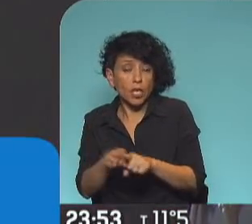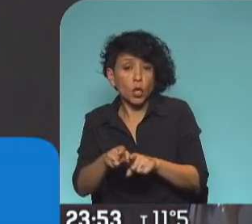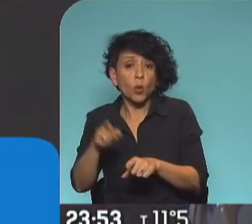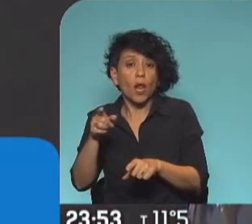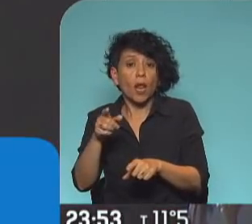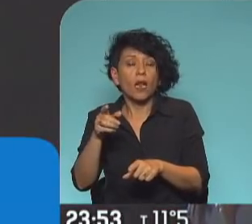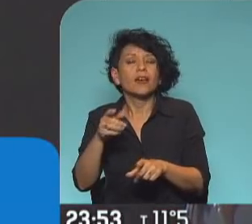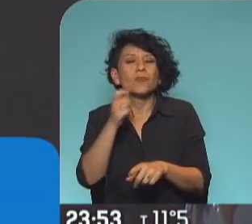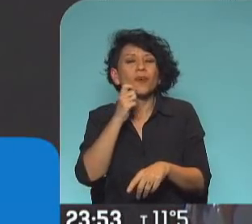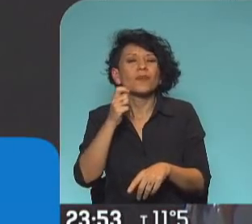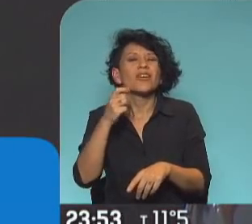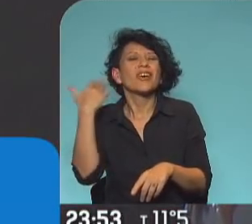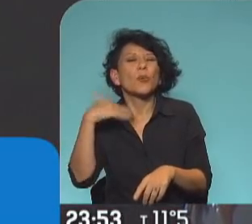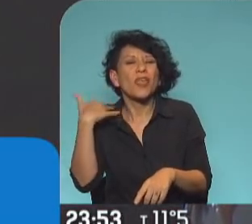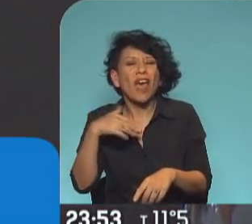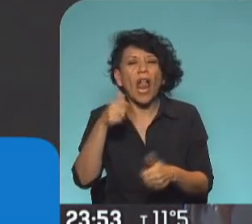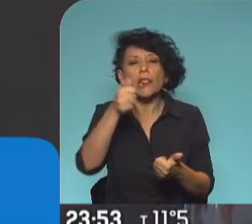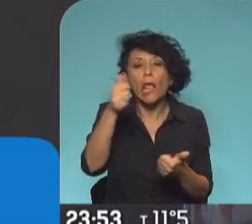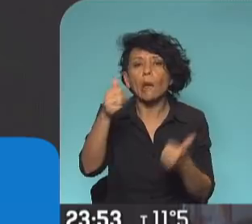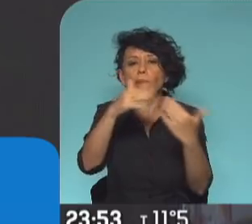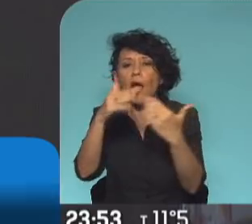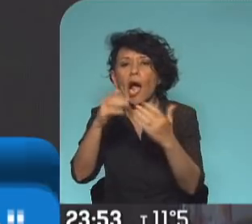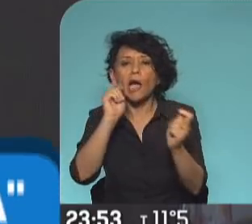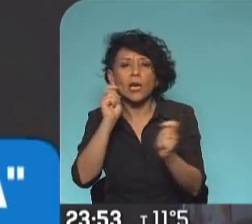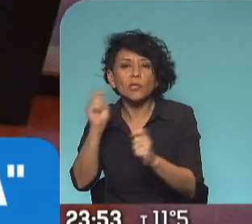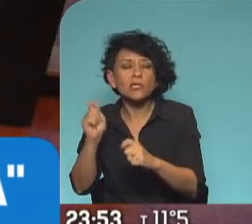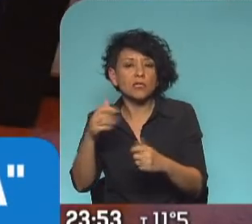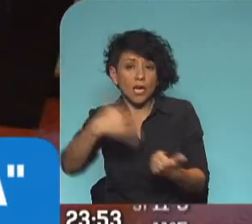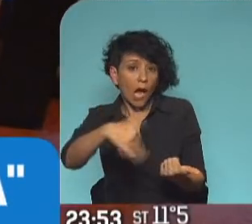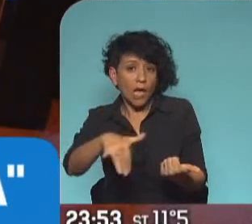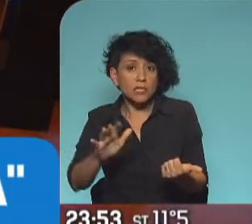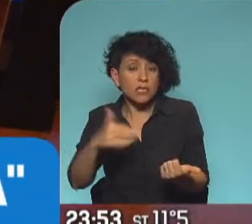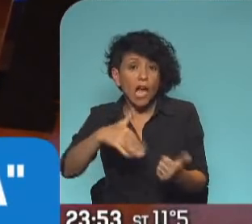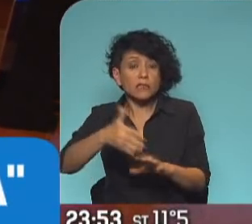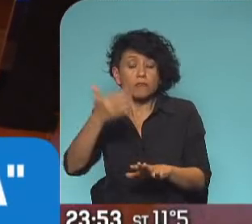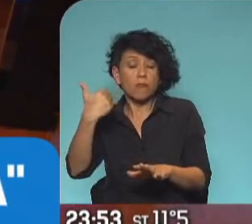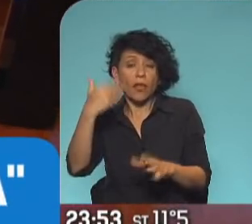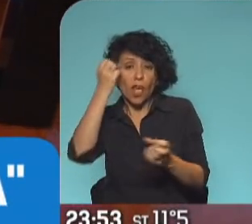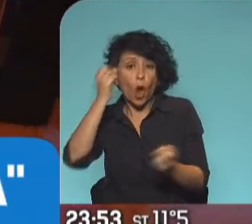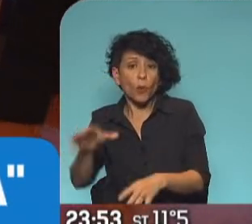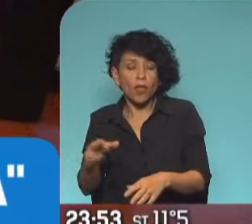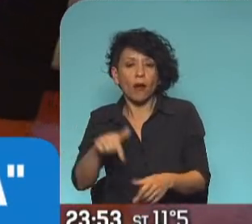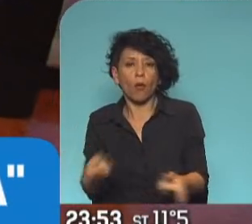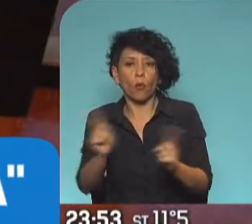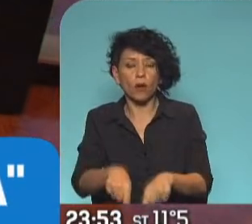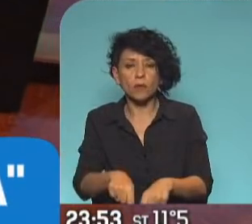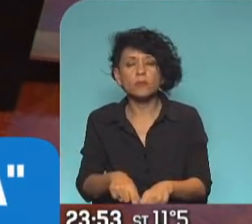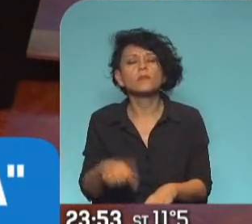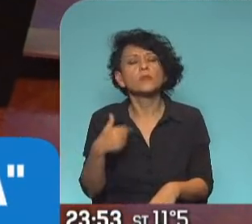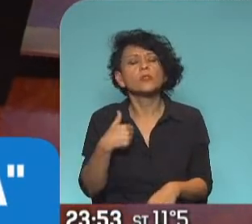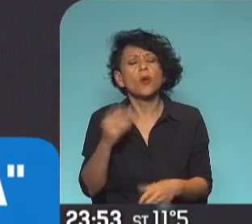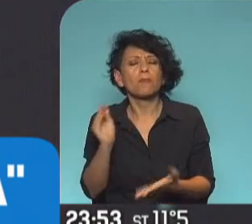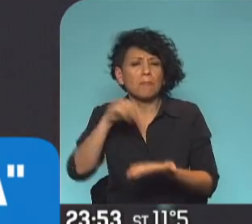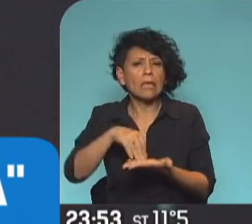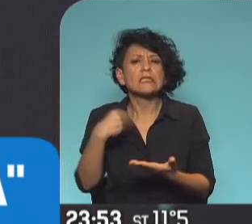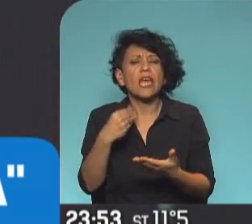en el sentido de que antes el timbreo y todo eso también Volver a la calle. era claro. La calle era que se había olvidado, tal ¿no? cual, tal Claro, cual, tal yo cual. agregaría que de los debates lo